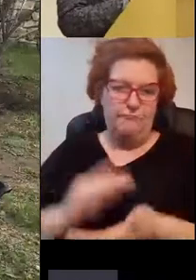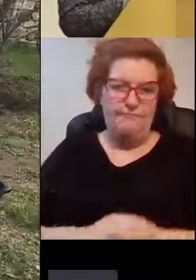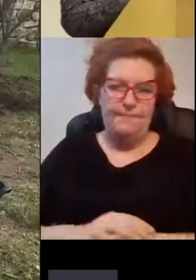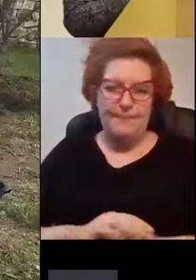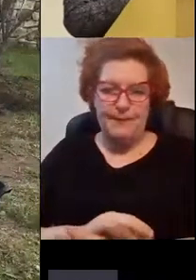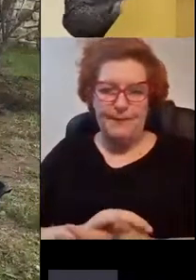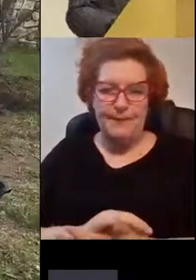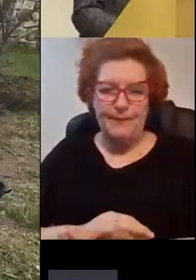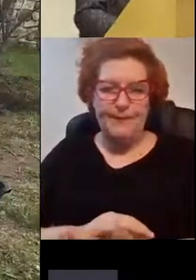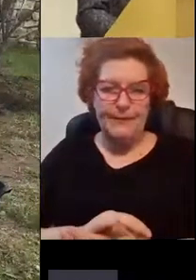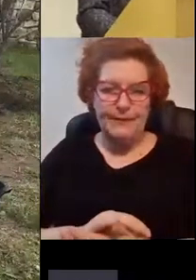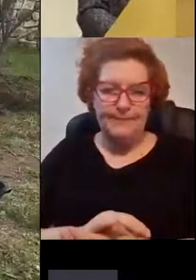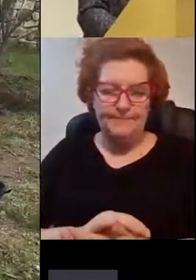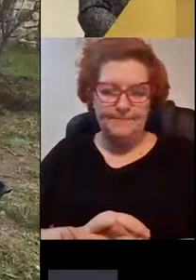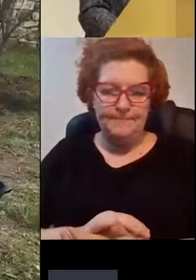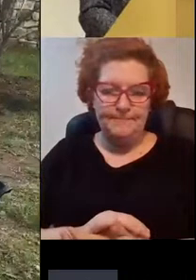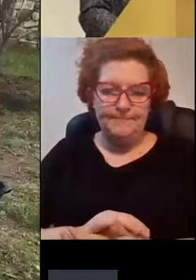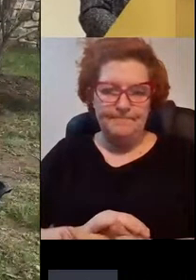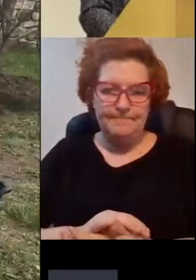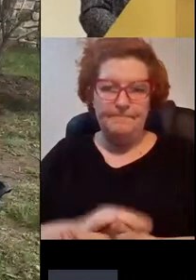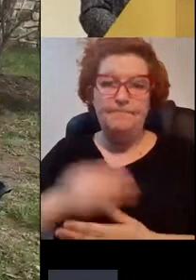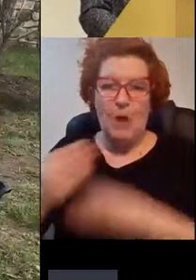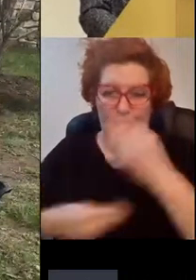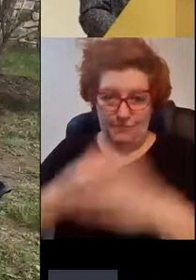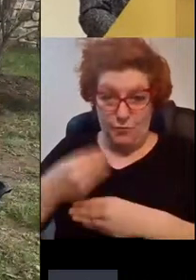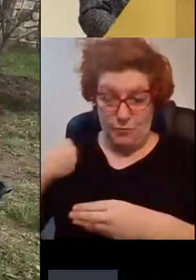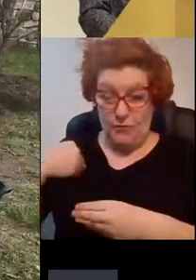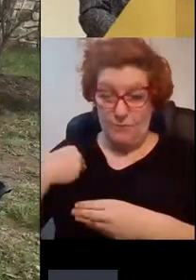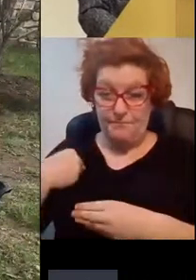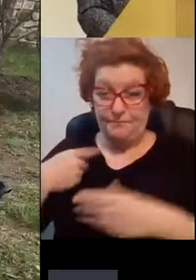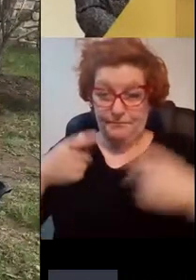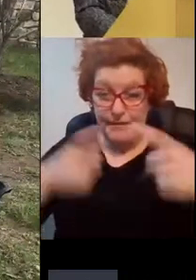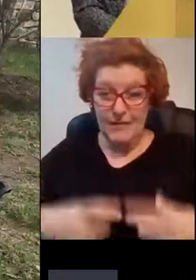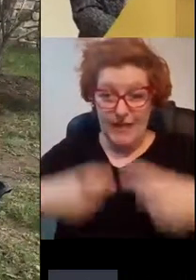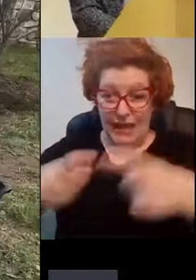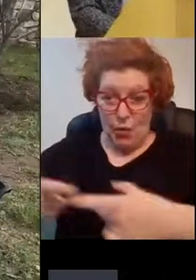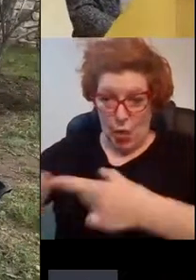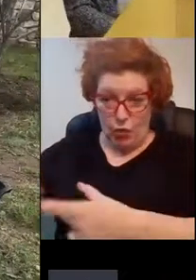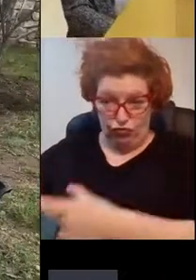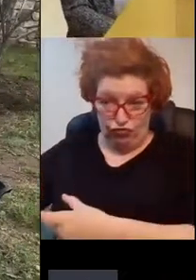Y hicimos esos círculos.